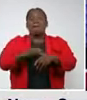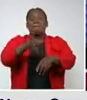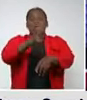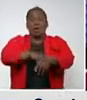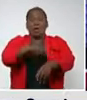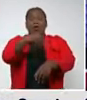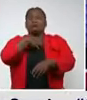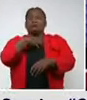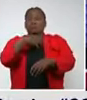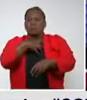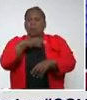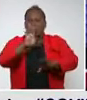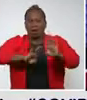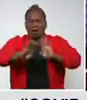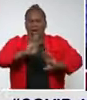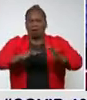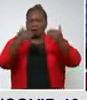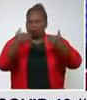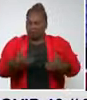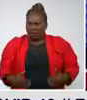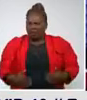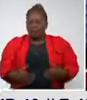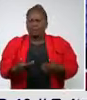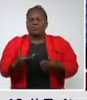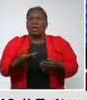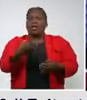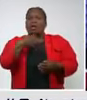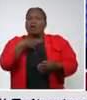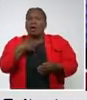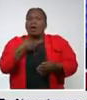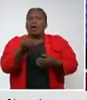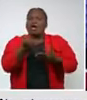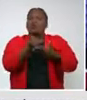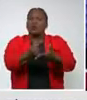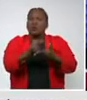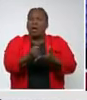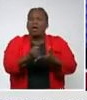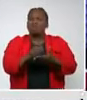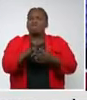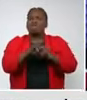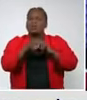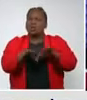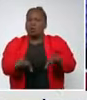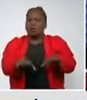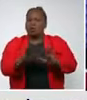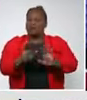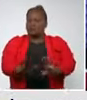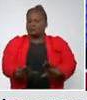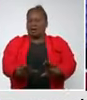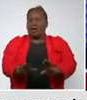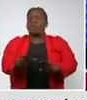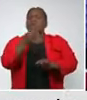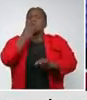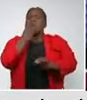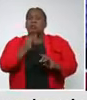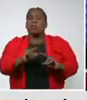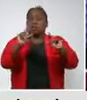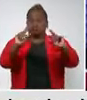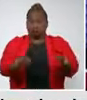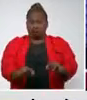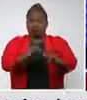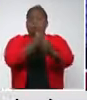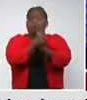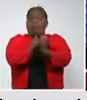propiedades inmunomoduladoras, antiviral, es un producto que puede disminuir el riesgo de adquirir